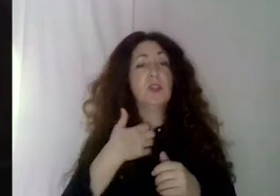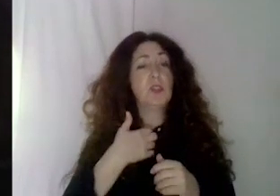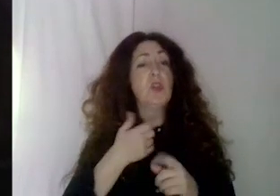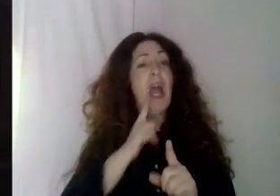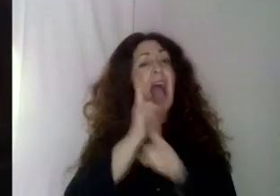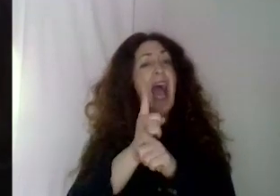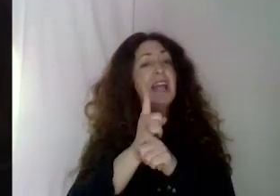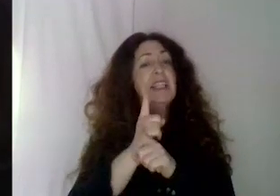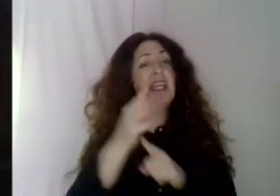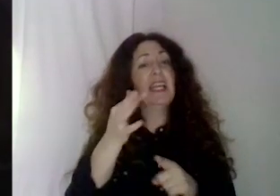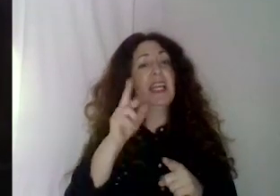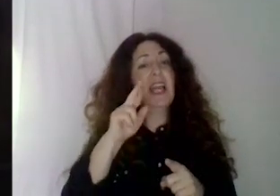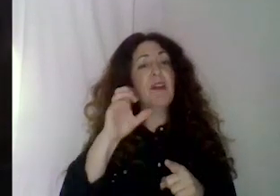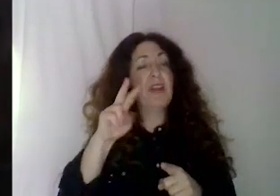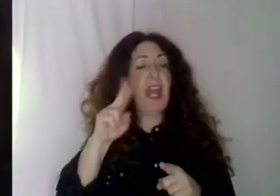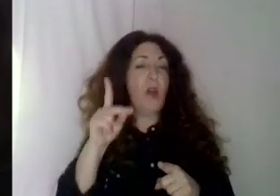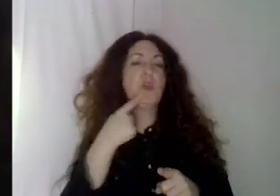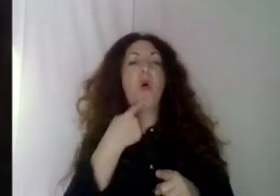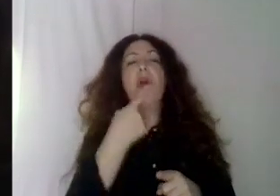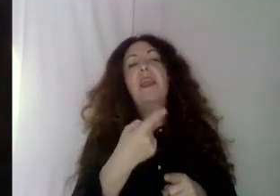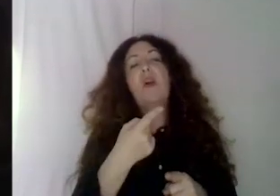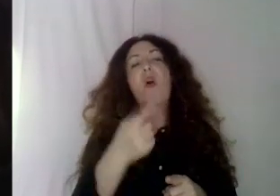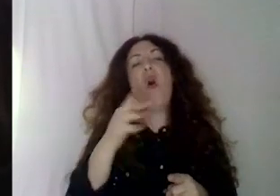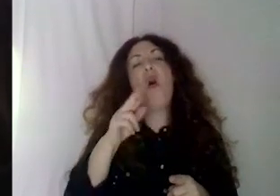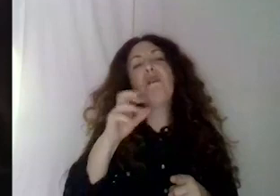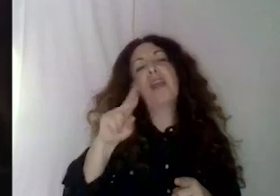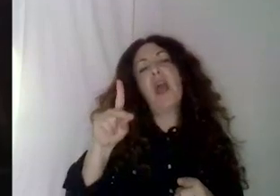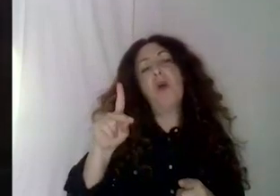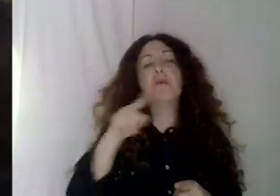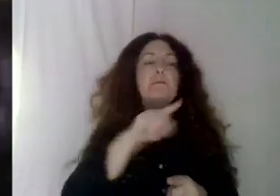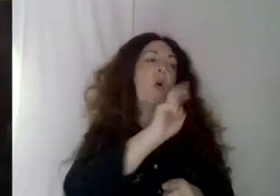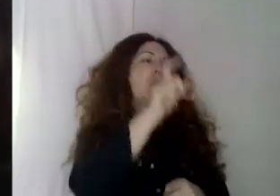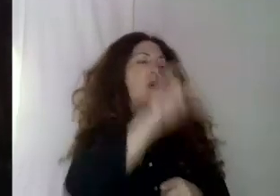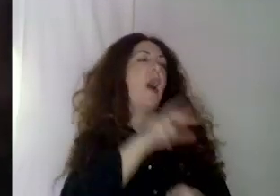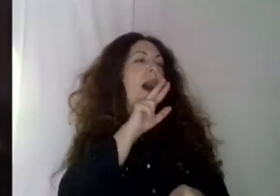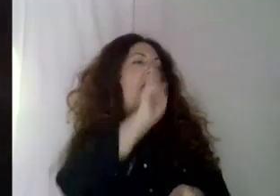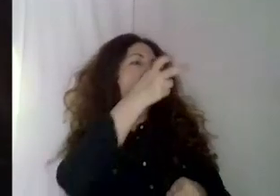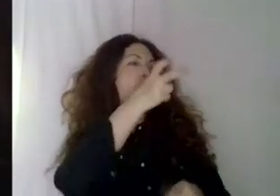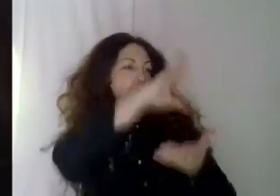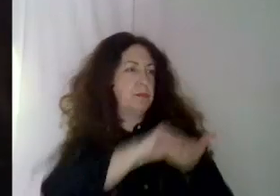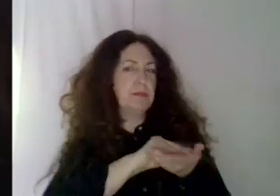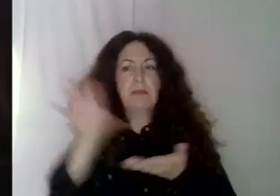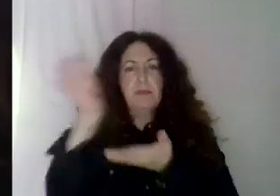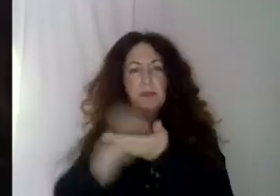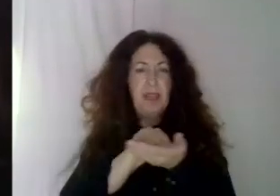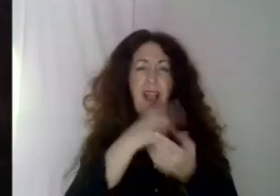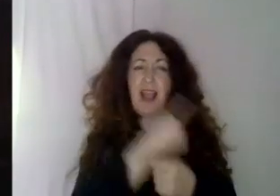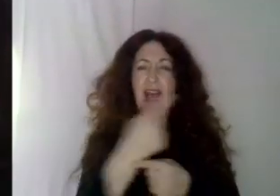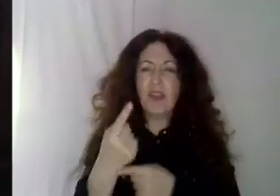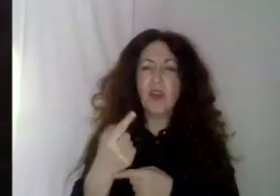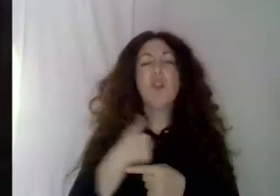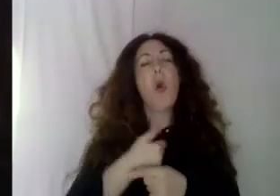ejercicio también retórico. Probablemente soy más lacaniano que freudiano en ese sentido, entre otras cosas porque me divertía mucho Lacan cuando le